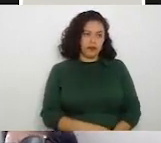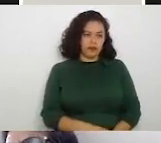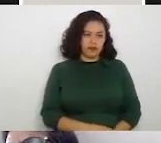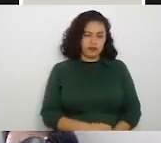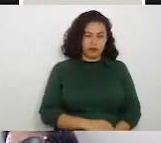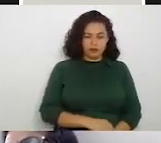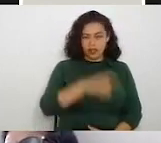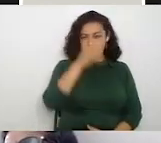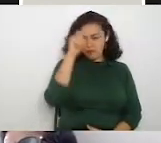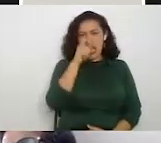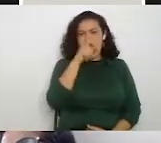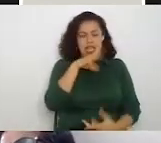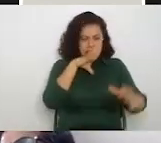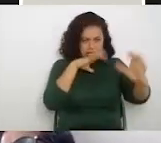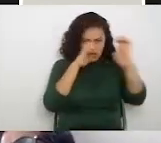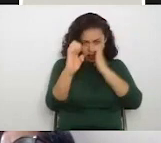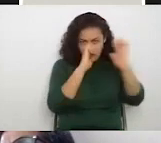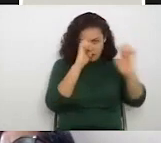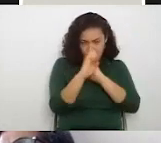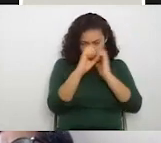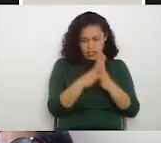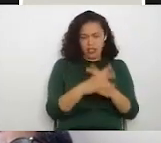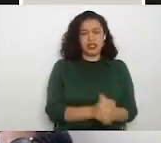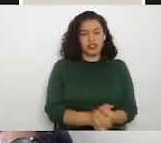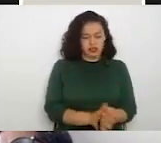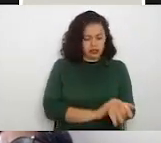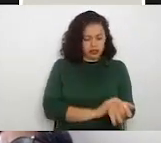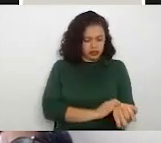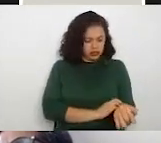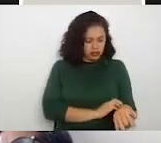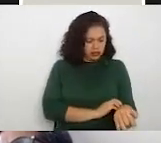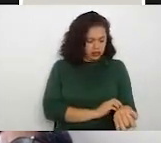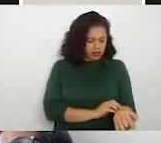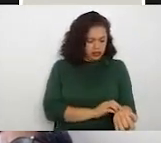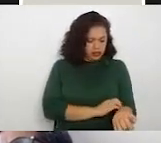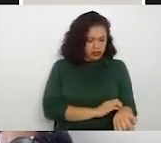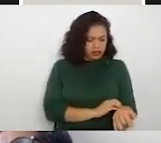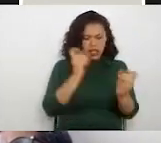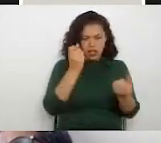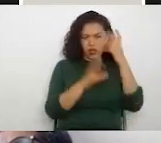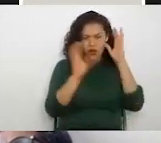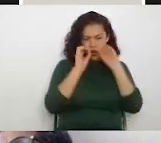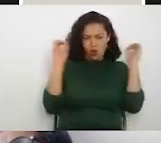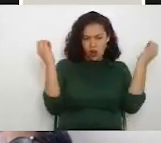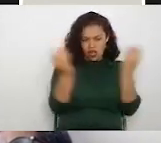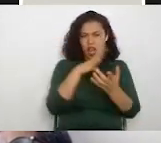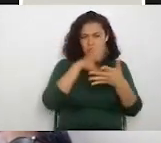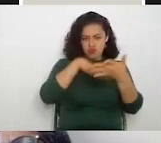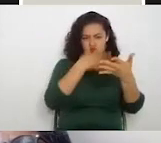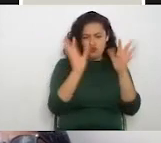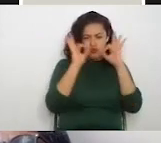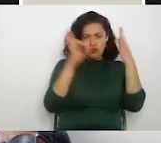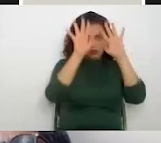en la entrevista hay algunas organizaciones que tienen un formato de entrevista donde ya